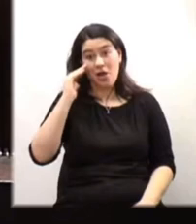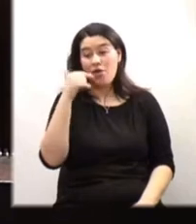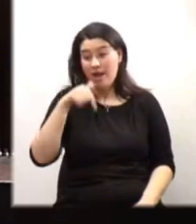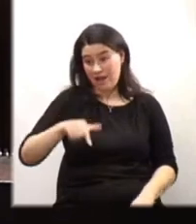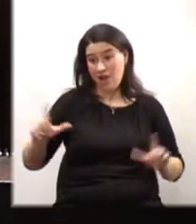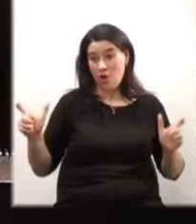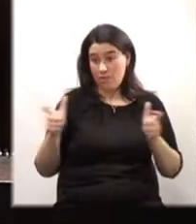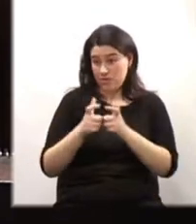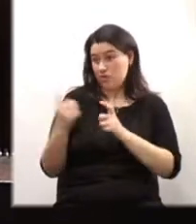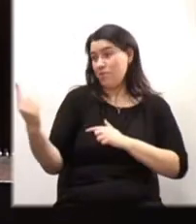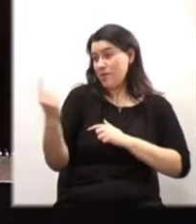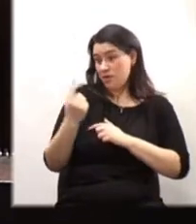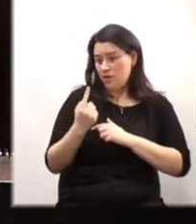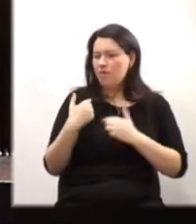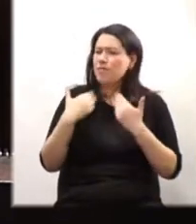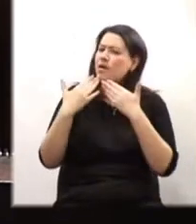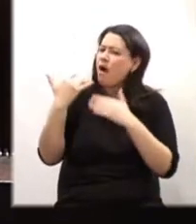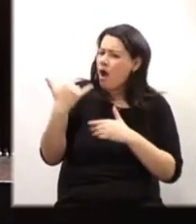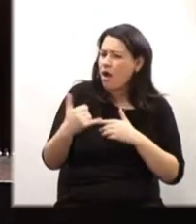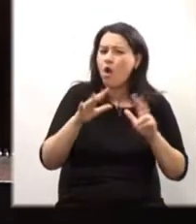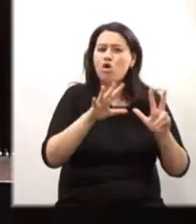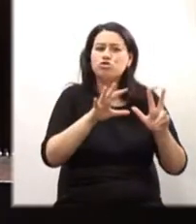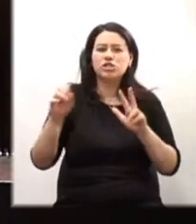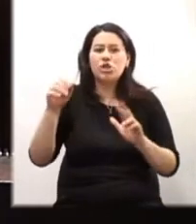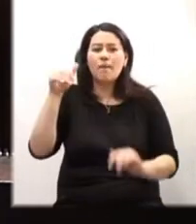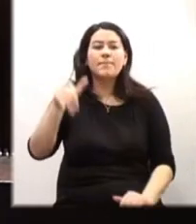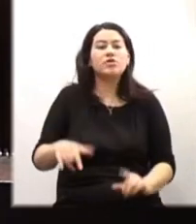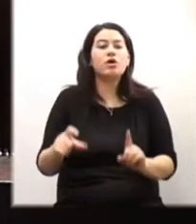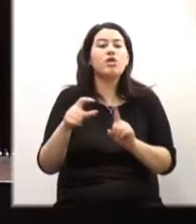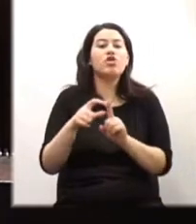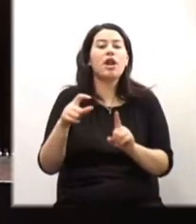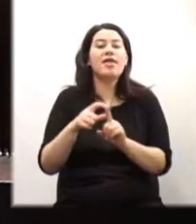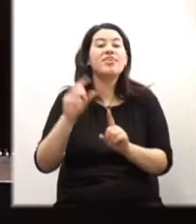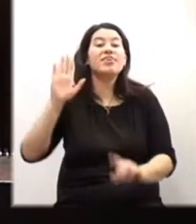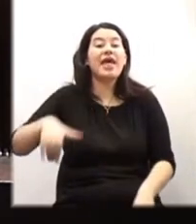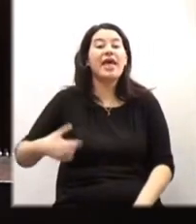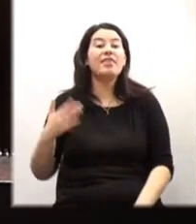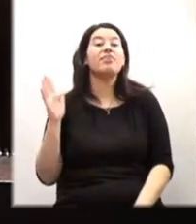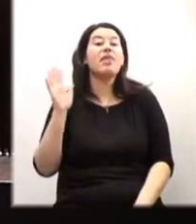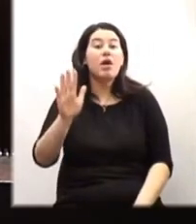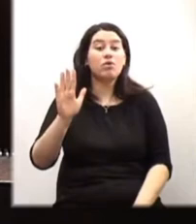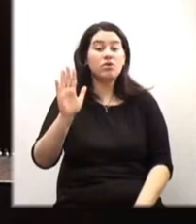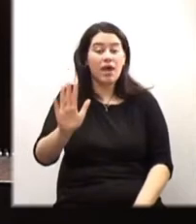comisión, cuando le preguntamos, que hay 800 millones de dólares de deuda